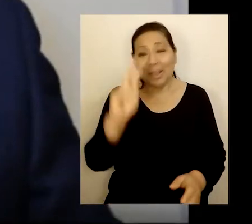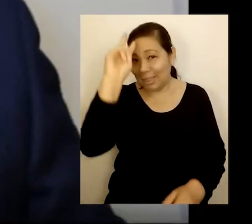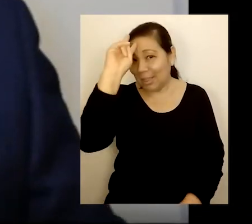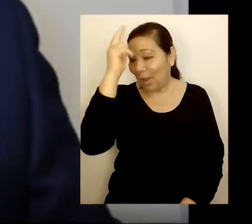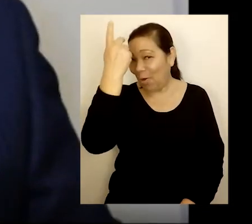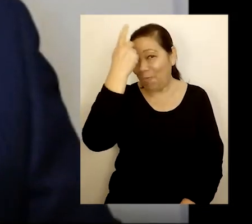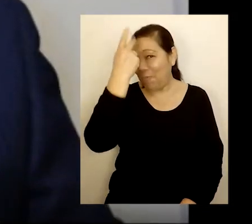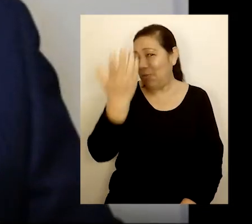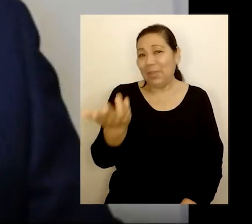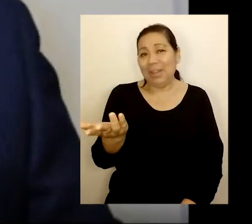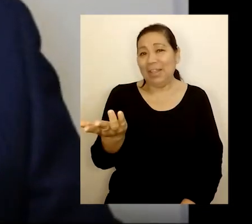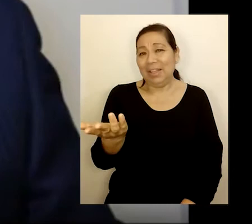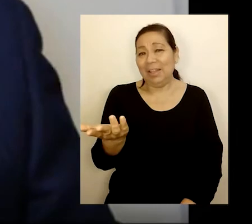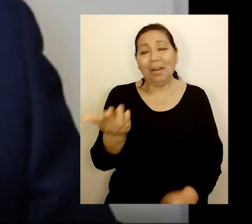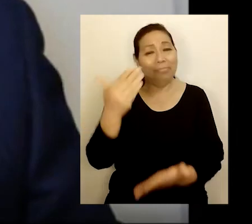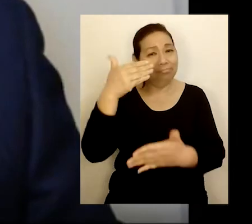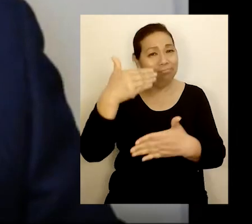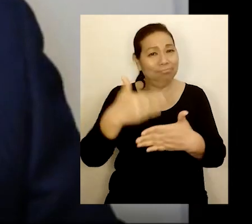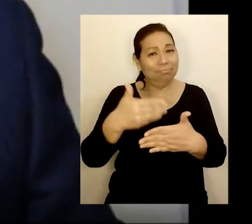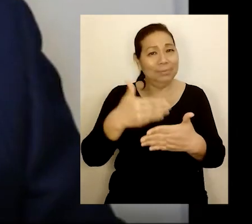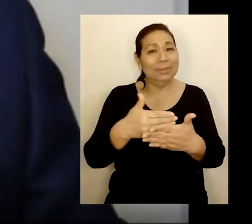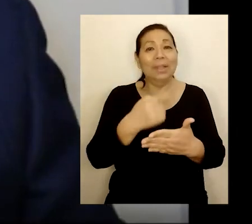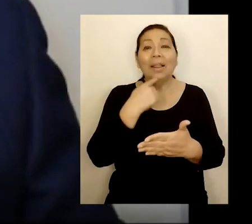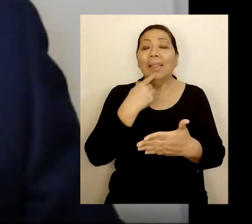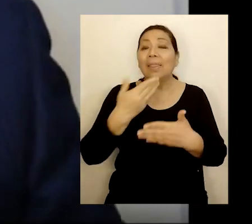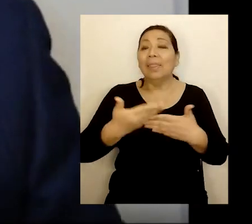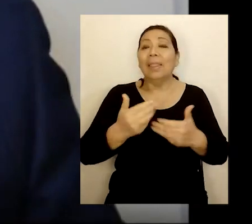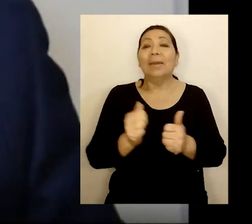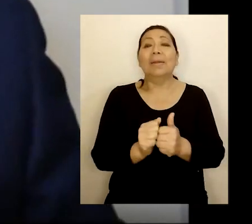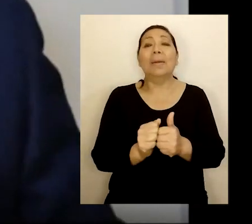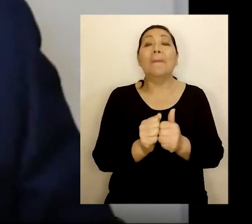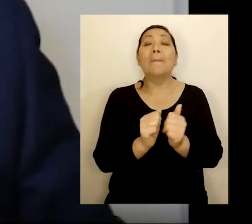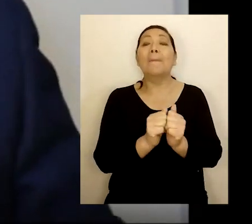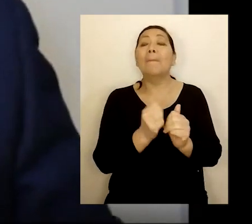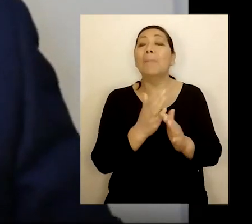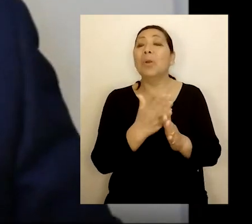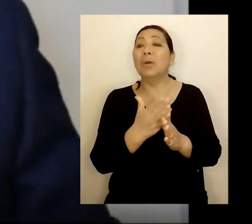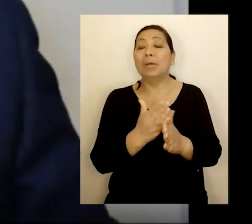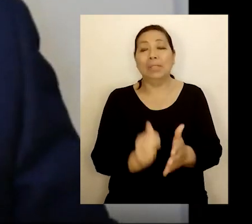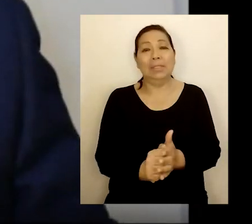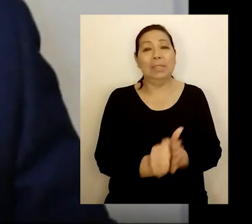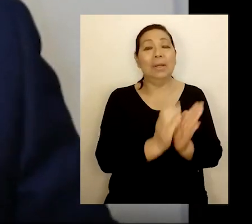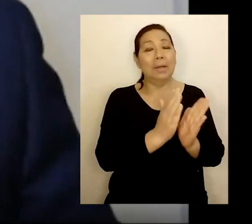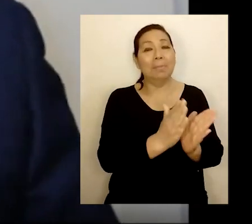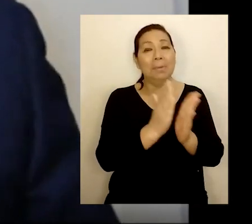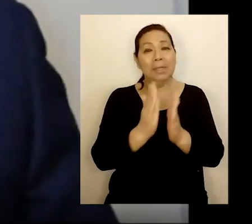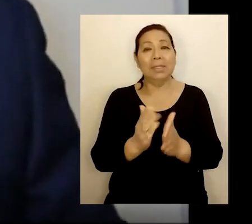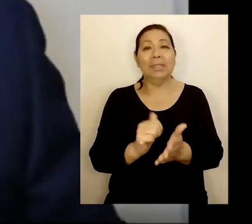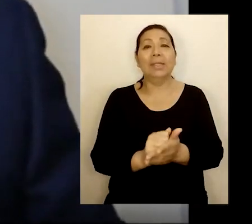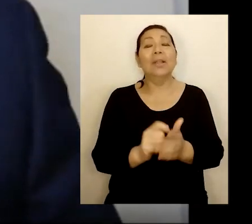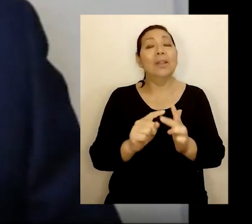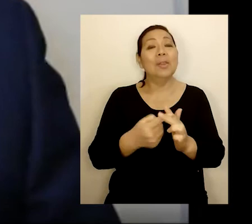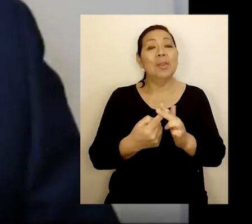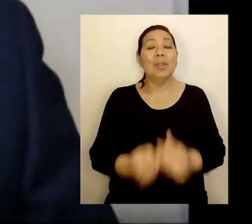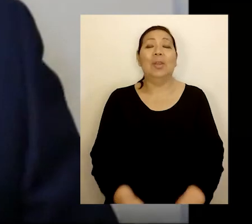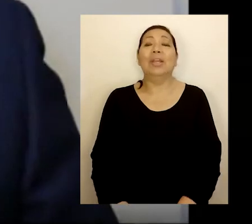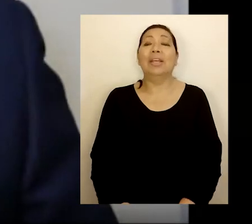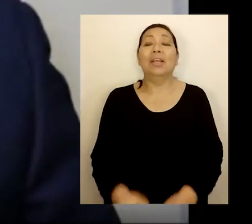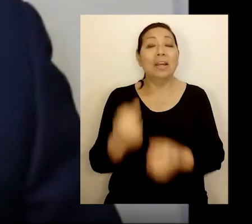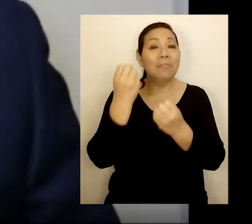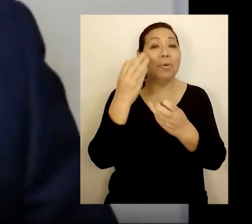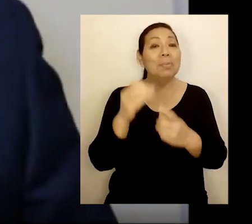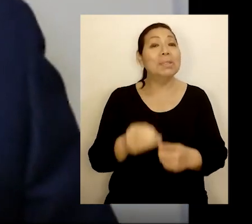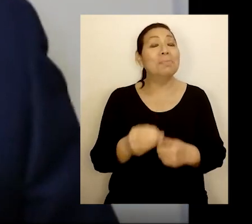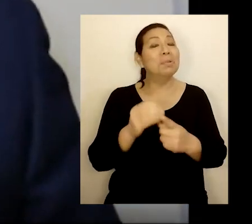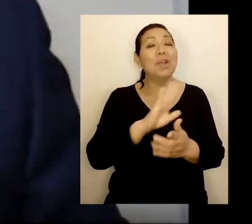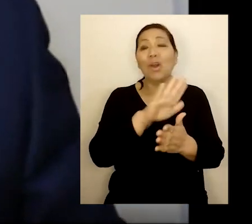confundiendo la imparcialidad disposicional con la parcialidad de origen de los informes